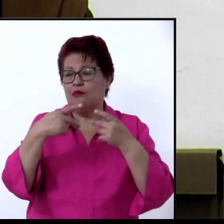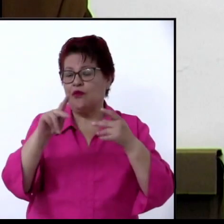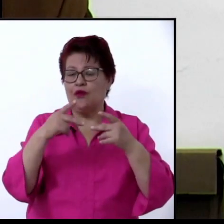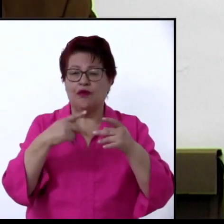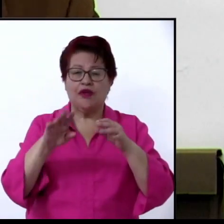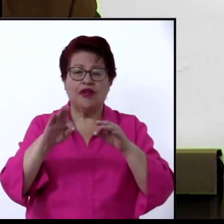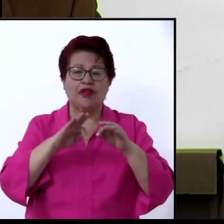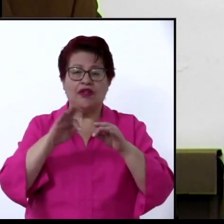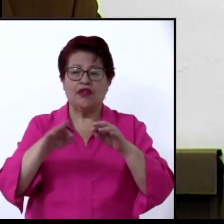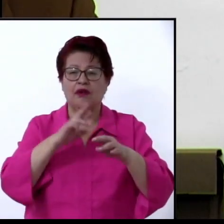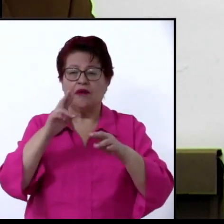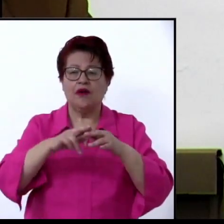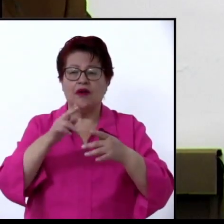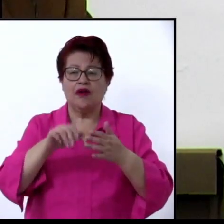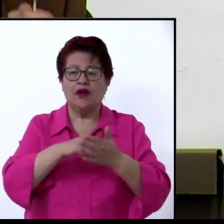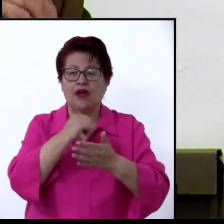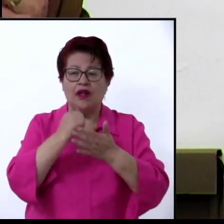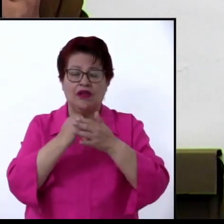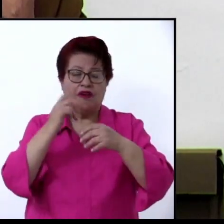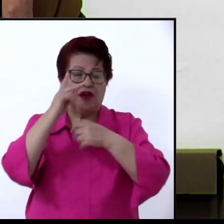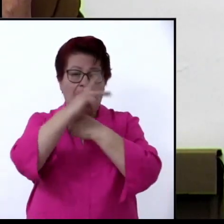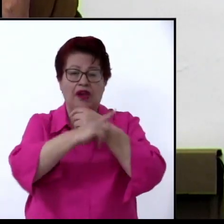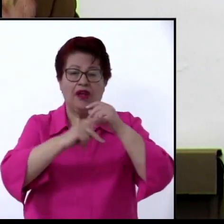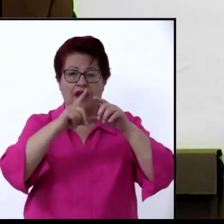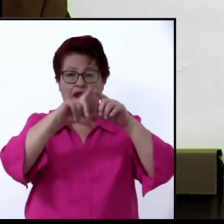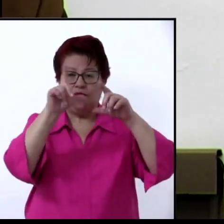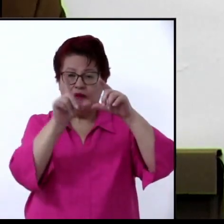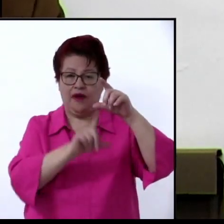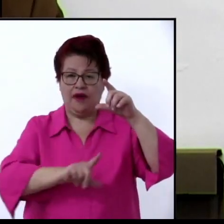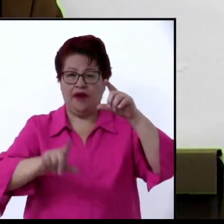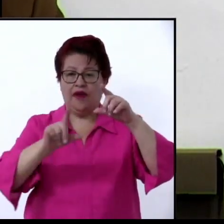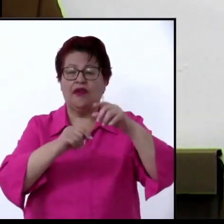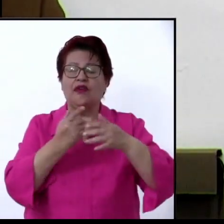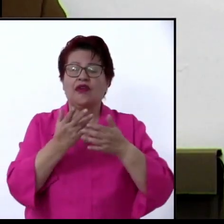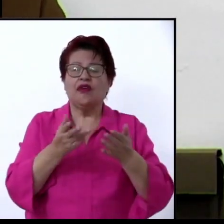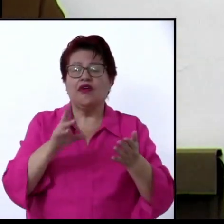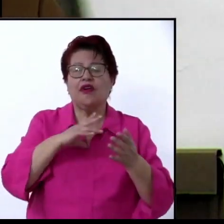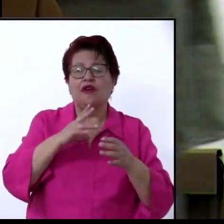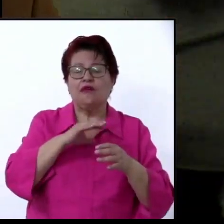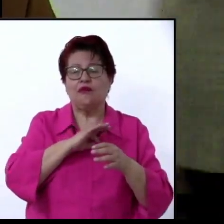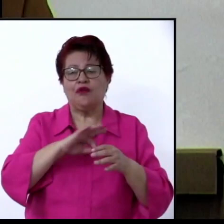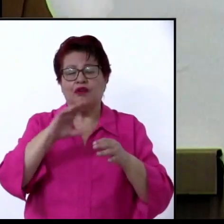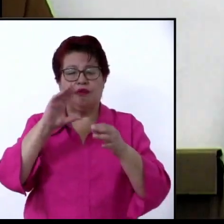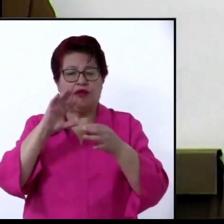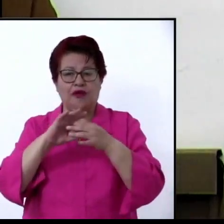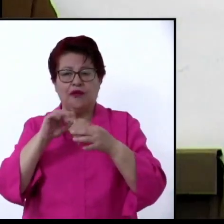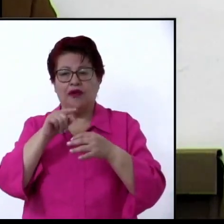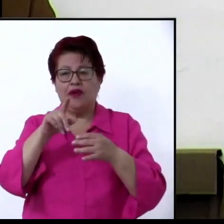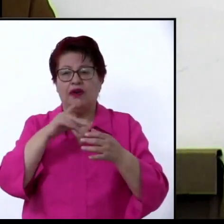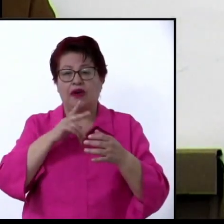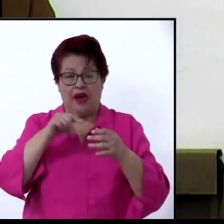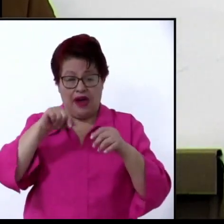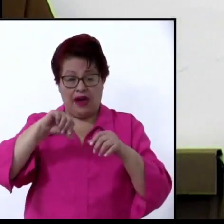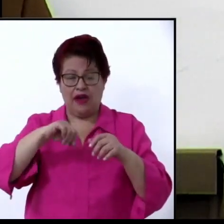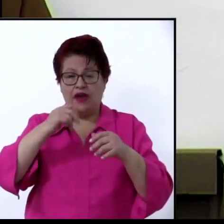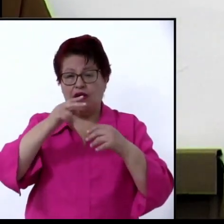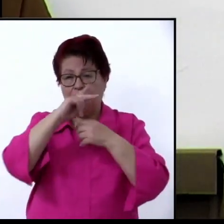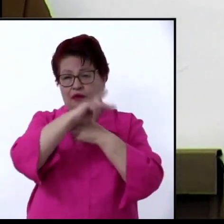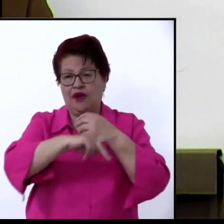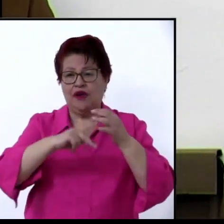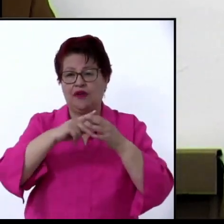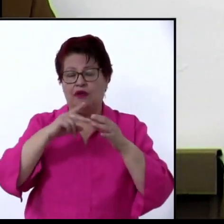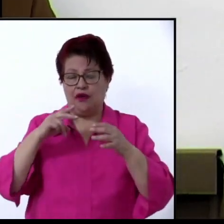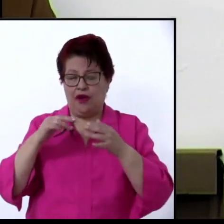las empleadoras en la ciudad y en el país. Y eso, pues, nos ha permitido señalar que en el caso de nuestro país, al mes de